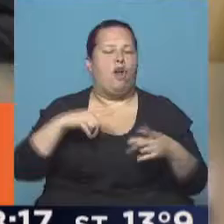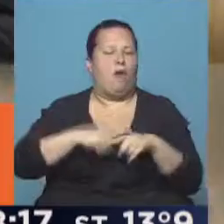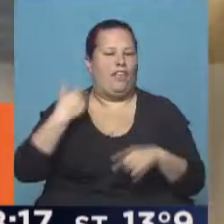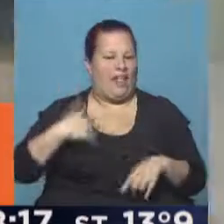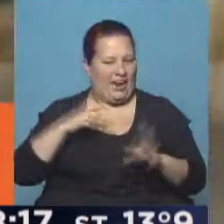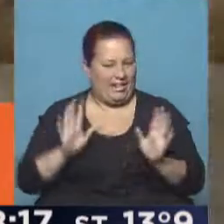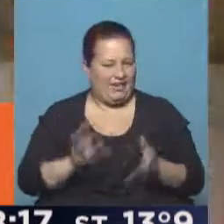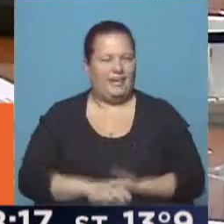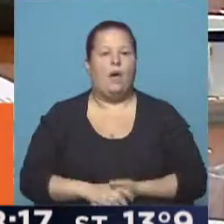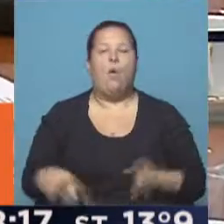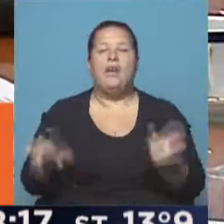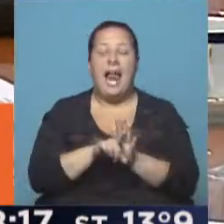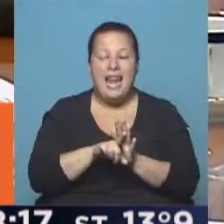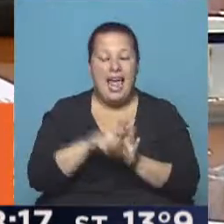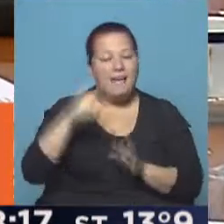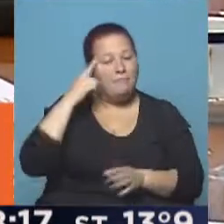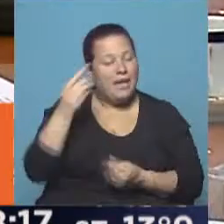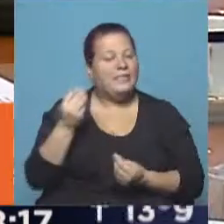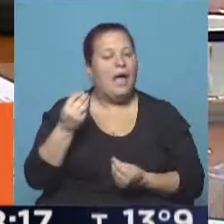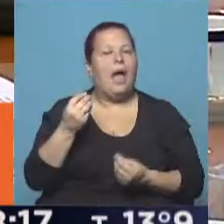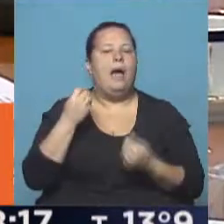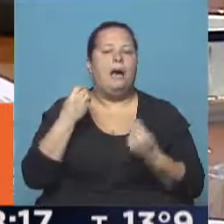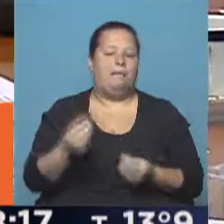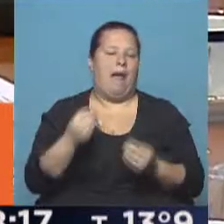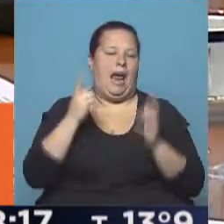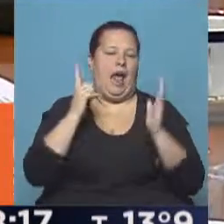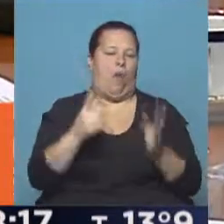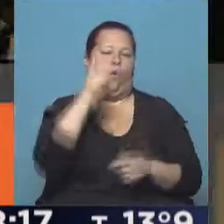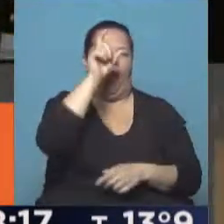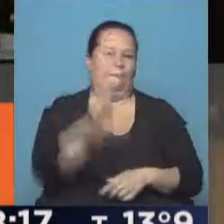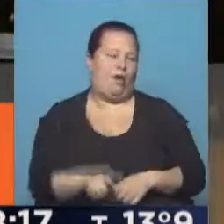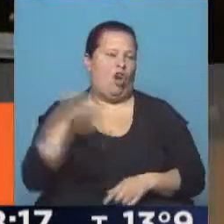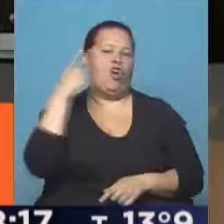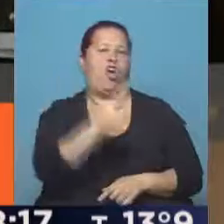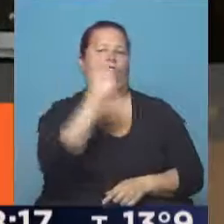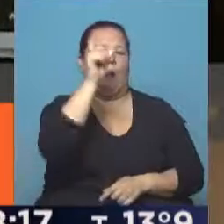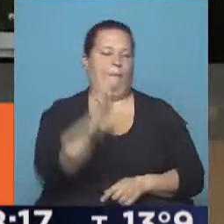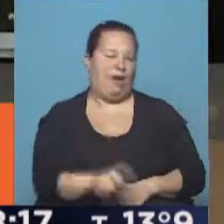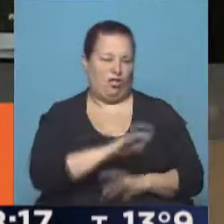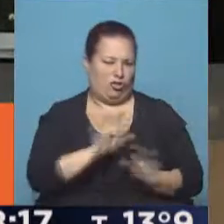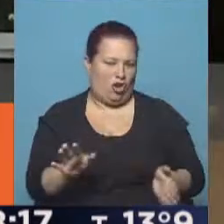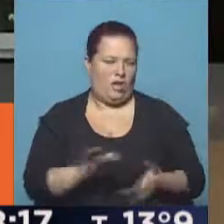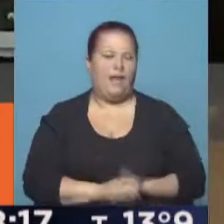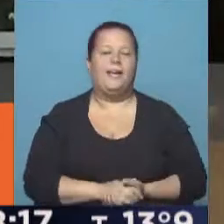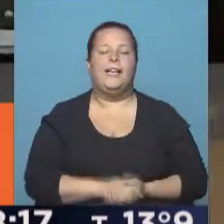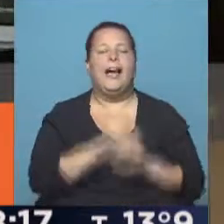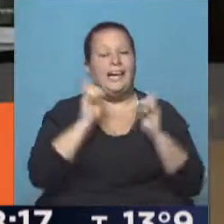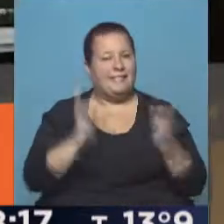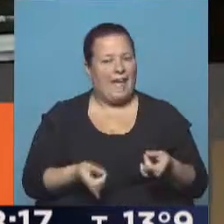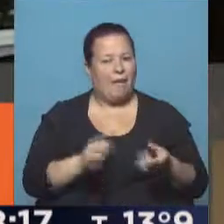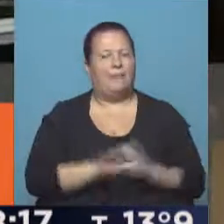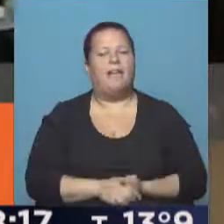de la República, ¿no? Es una ley pensada para una determinada persona o contra una determinada persona, y también